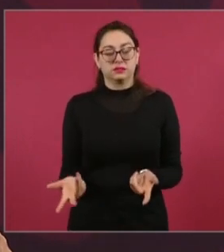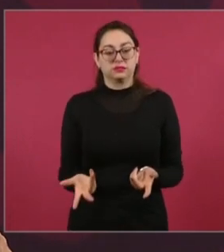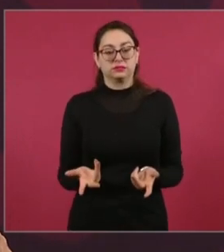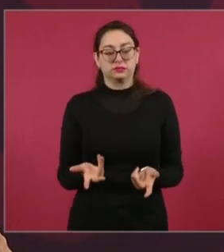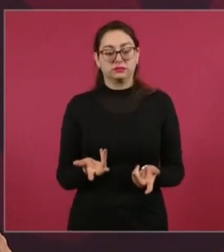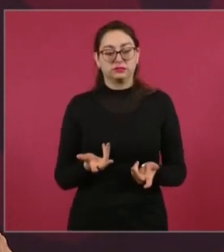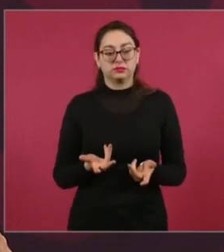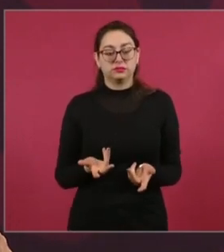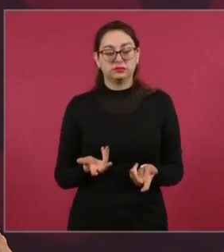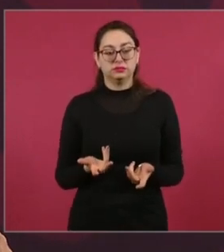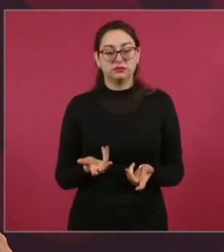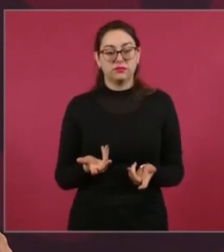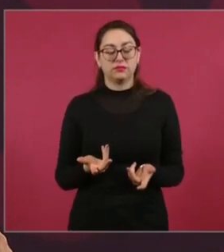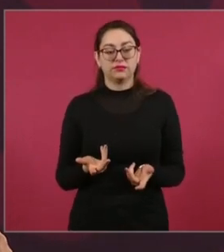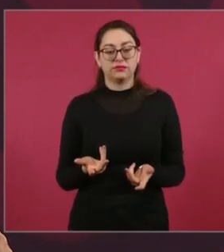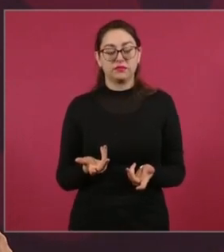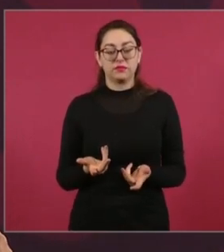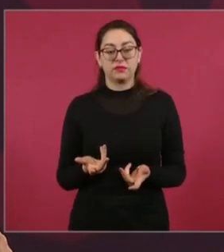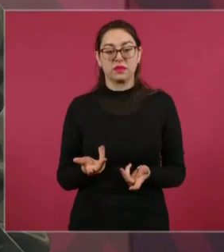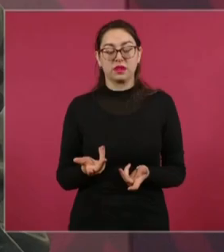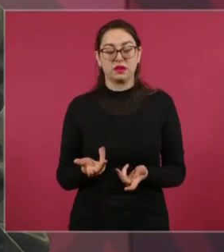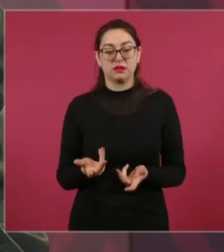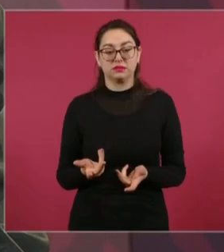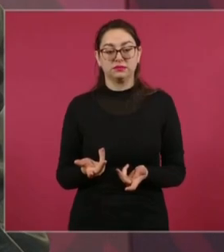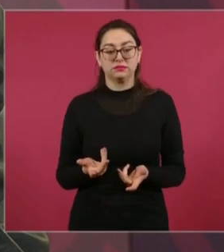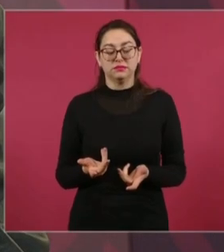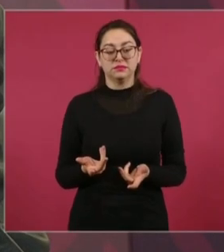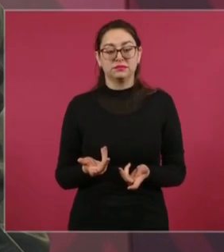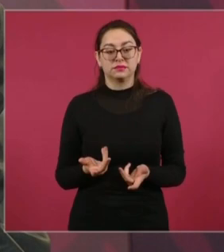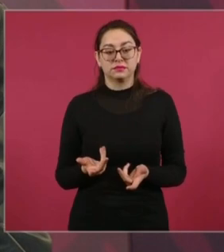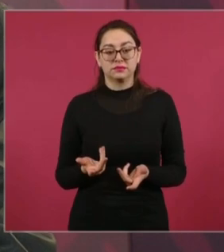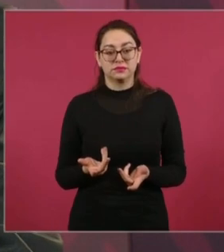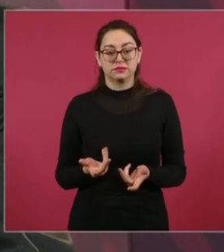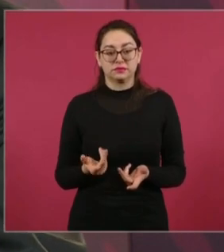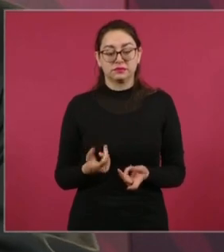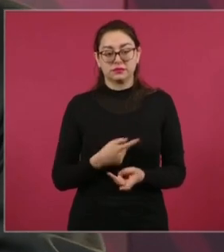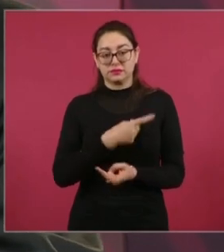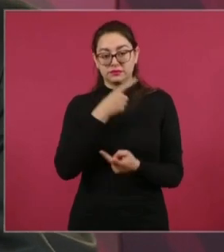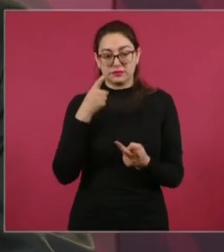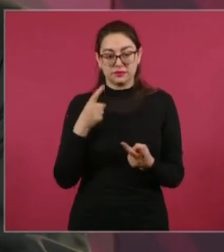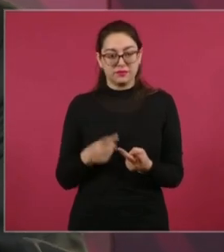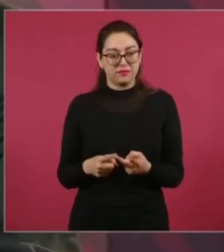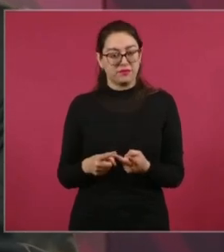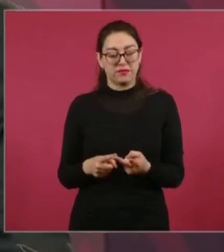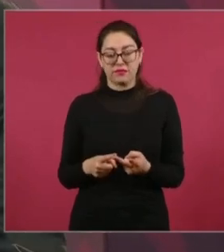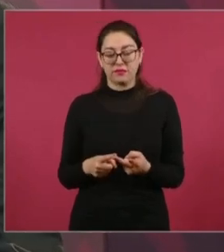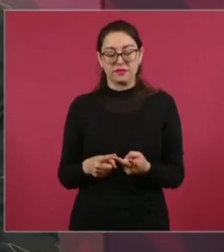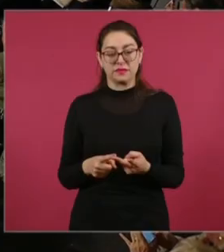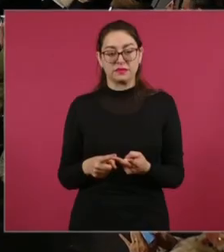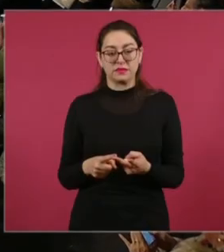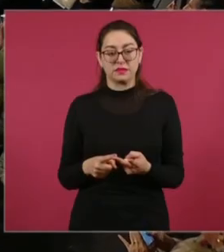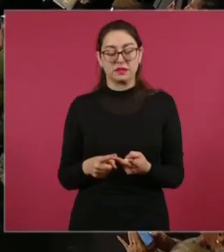lo dejaron